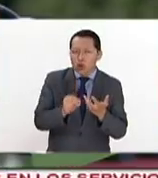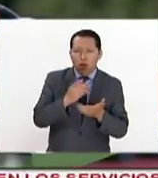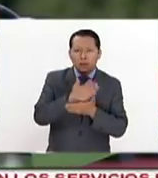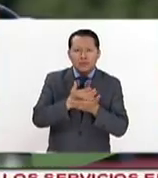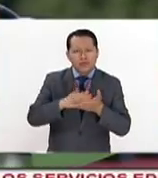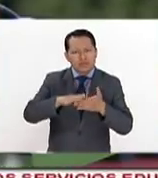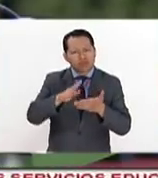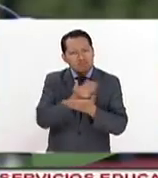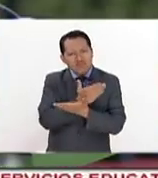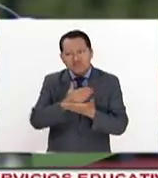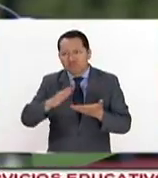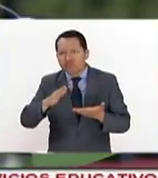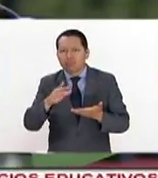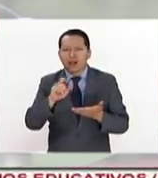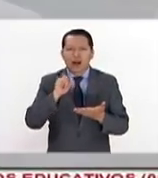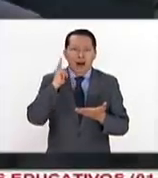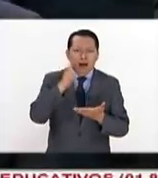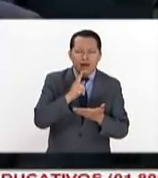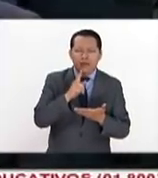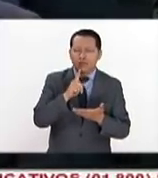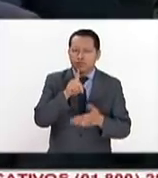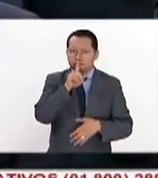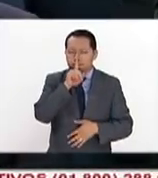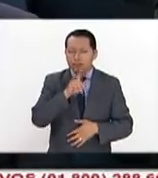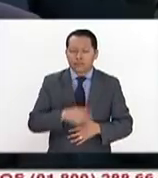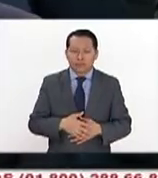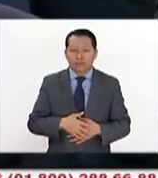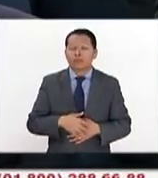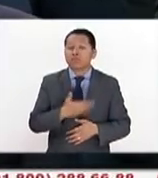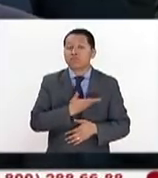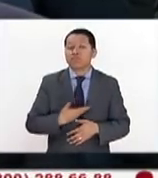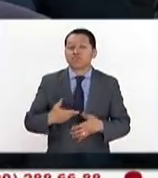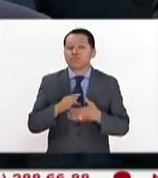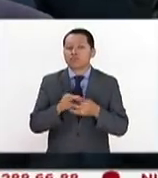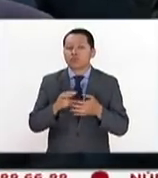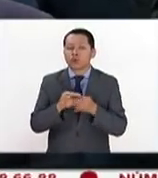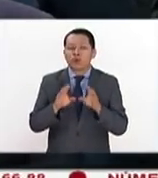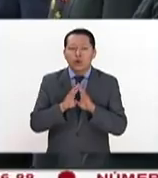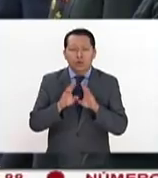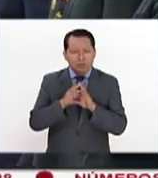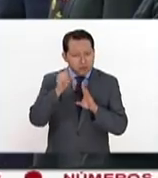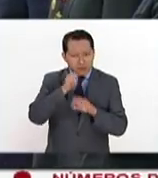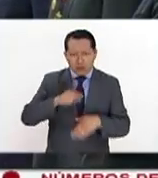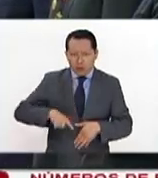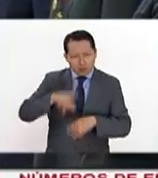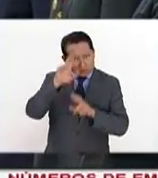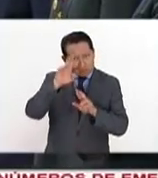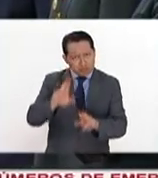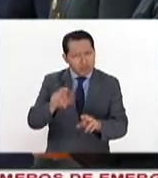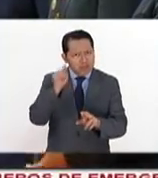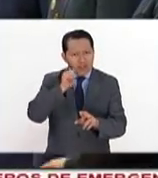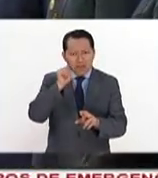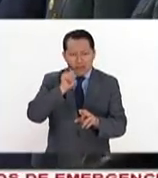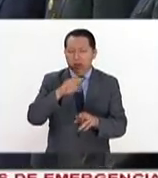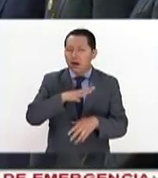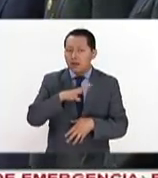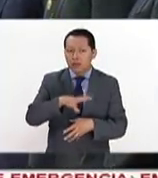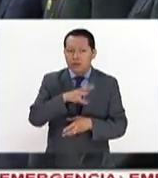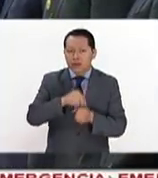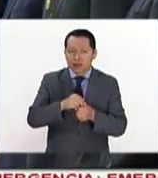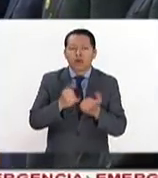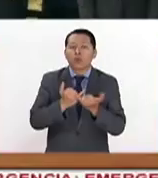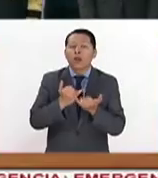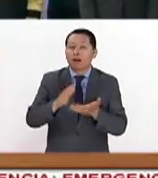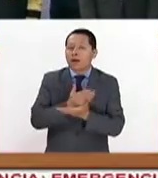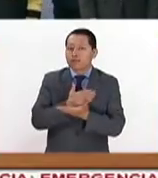población ni desgarramientos. El presidente afirmó que su gobierno ha sido respetuoso de cada orden de gobierno, de la separación